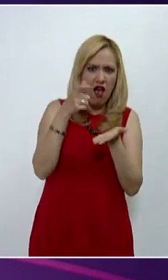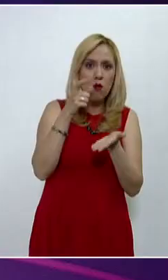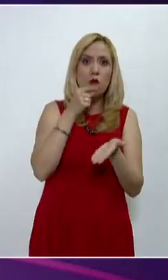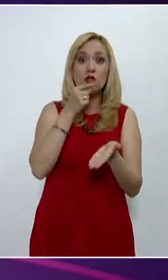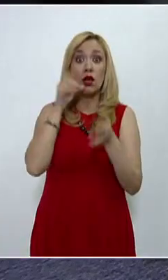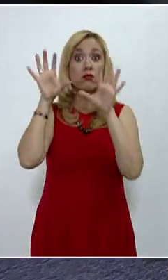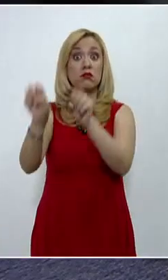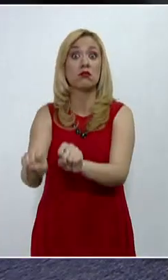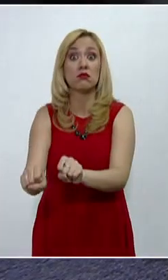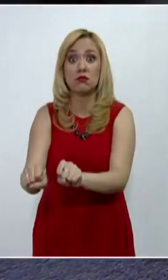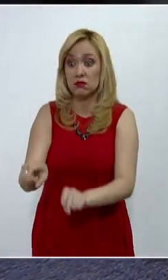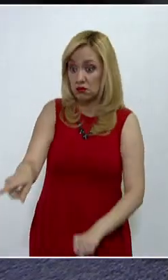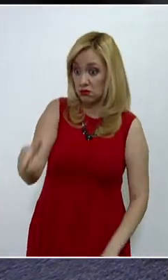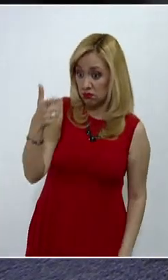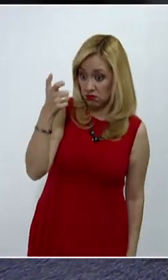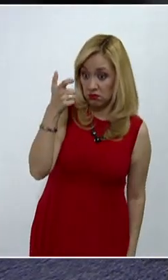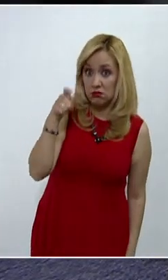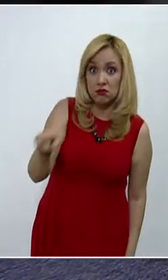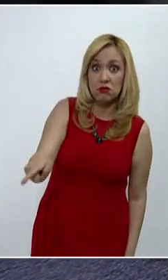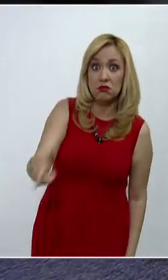arma, armas,